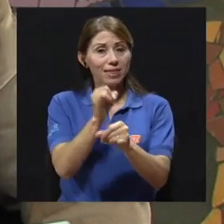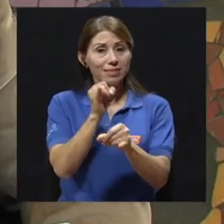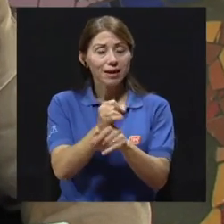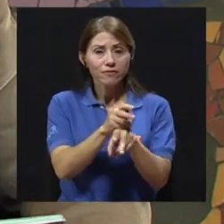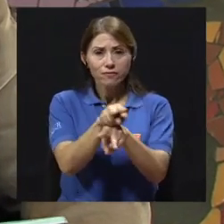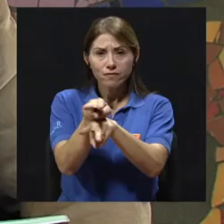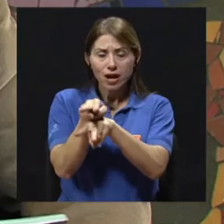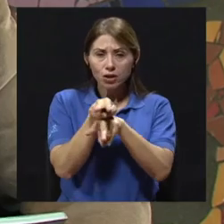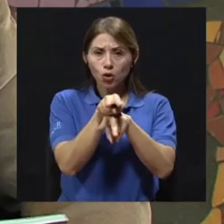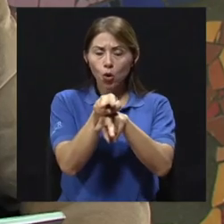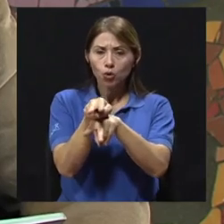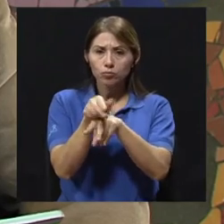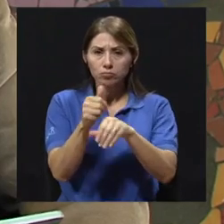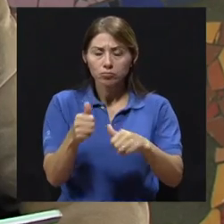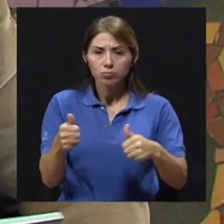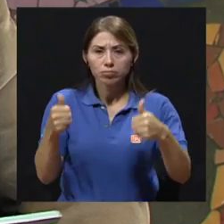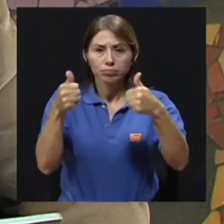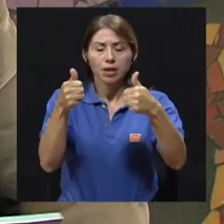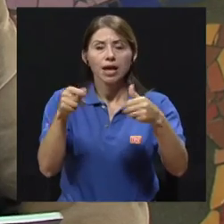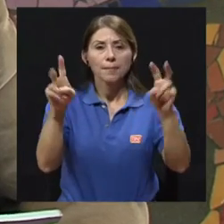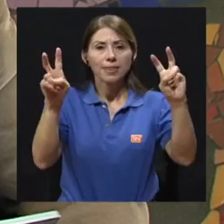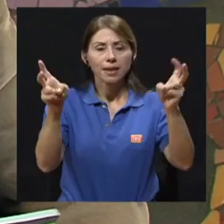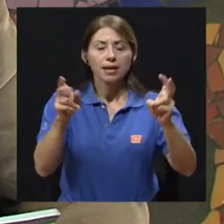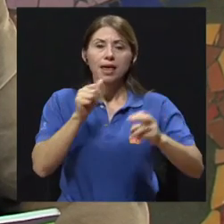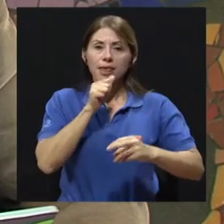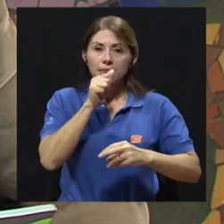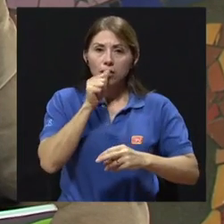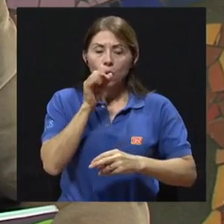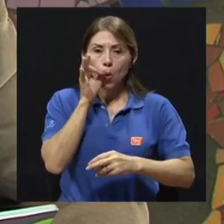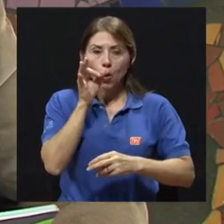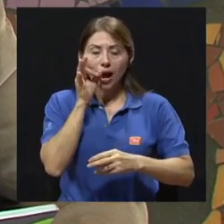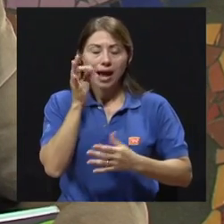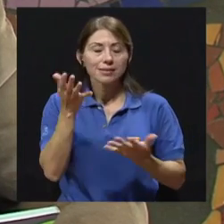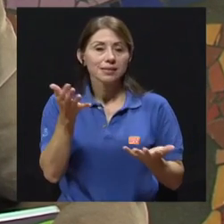rector en materia de drogas y